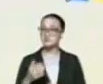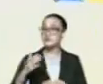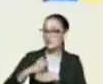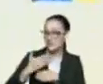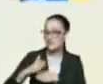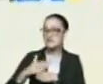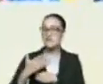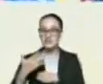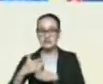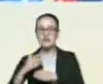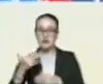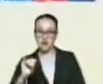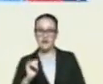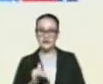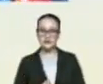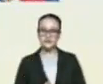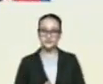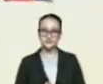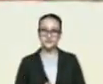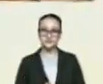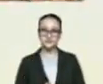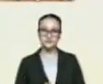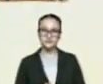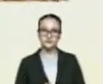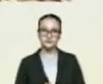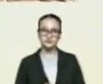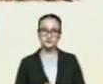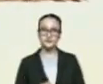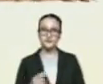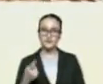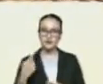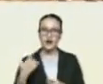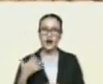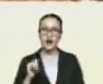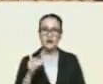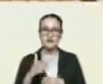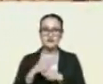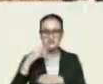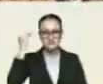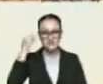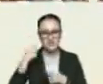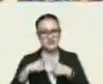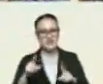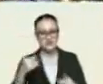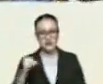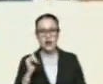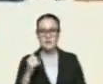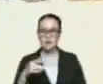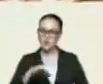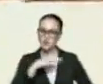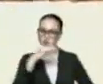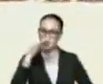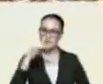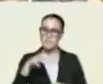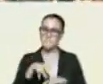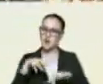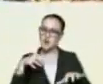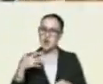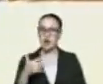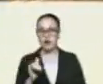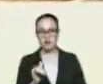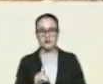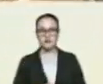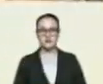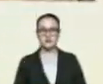diferencias. Hay pluralismo, hay divergencia, pero somos una fuerza espiritual mayoritaria. Y esa